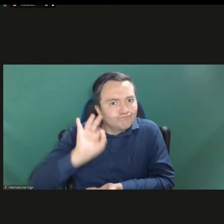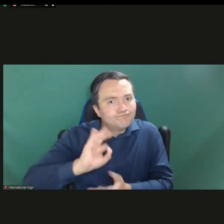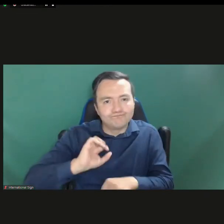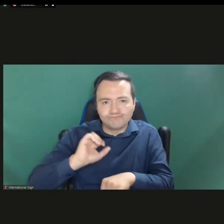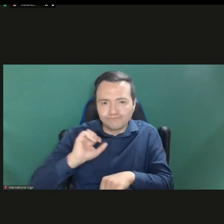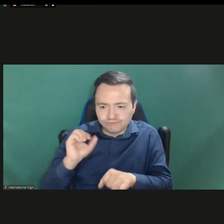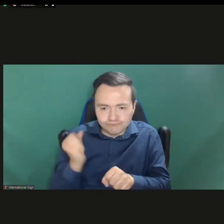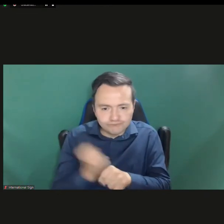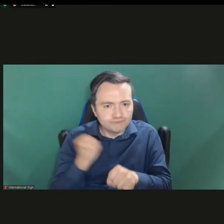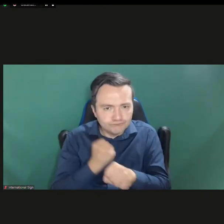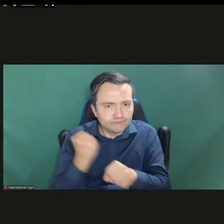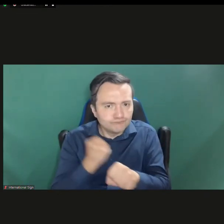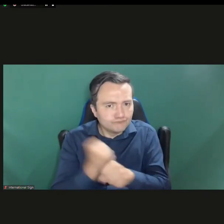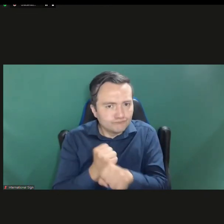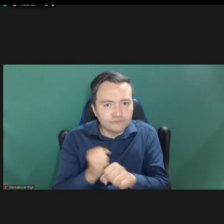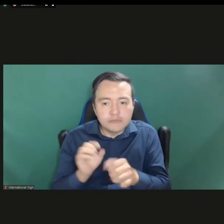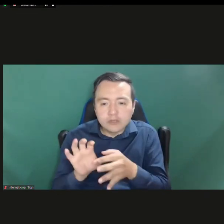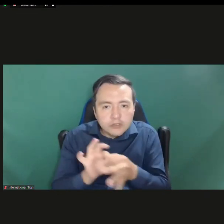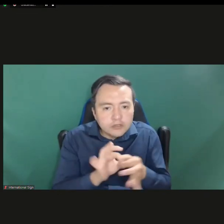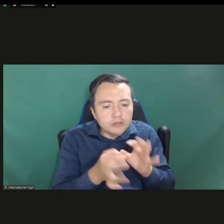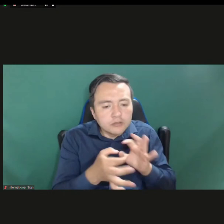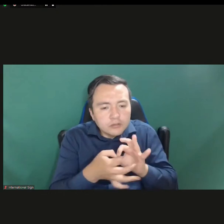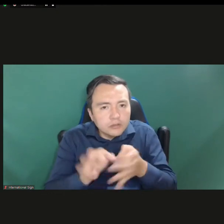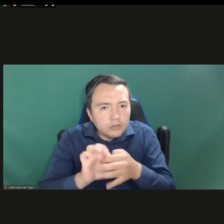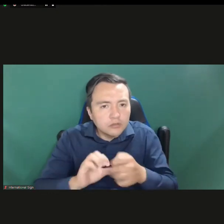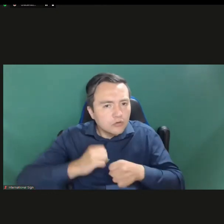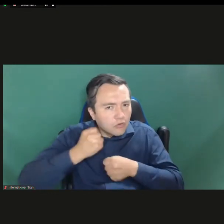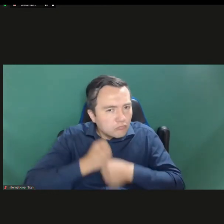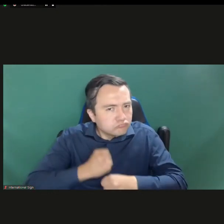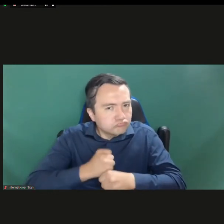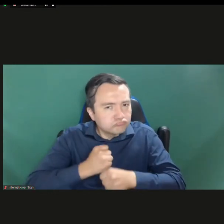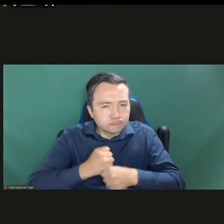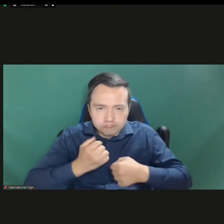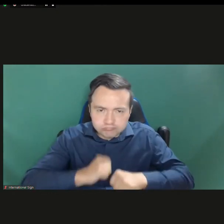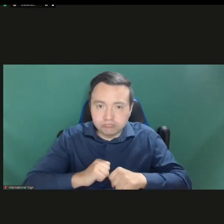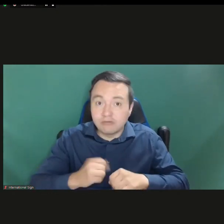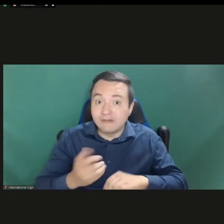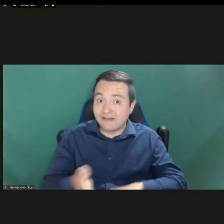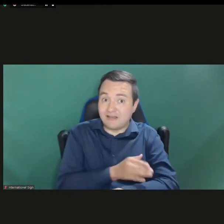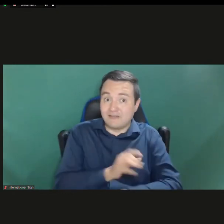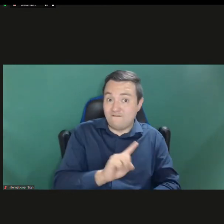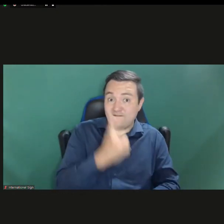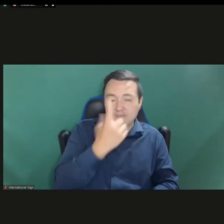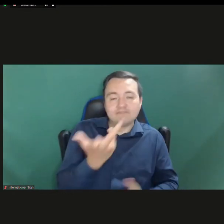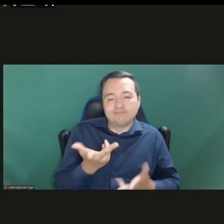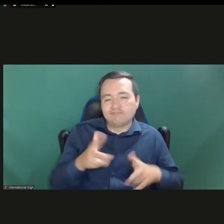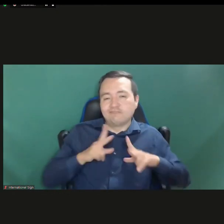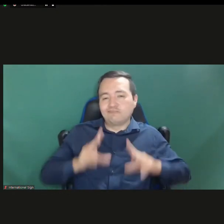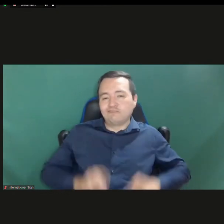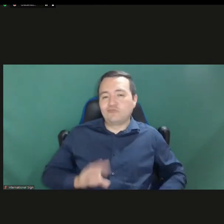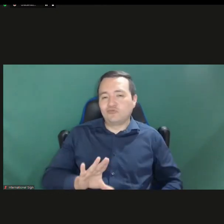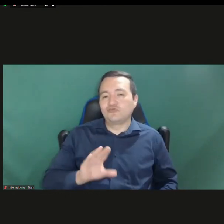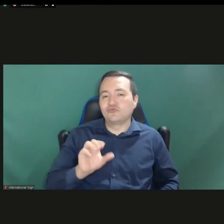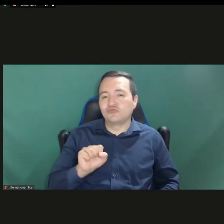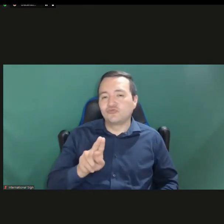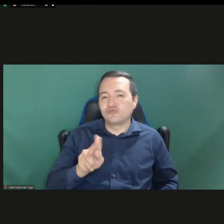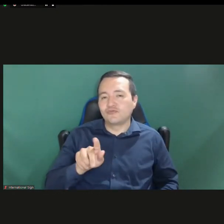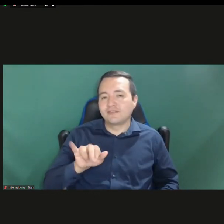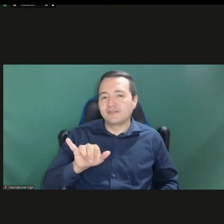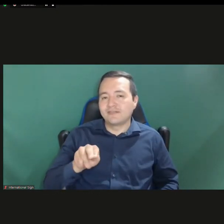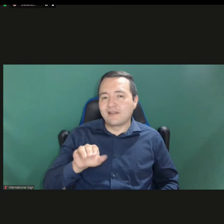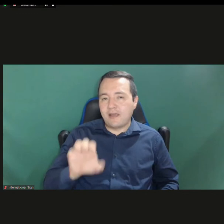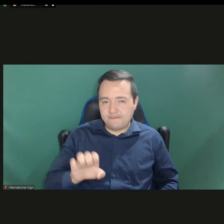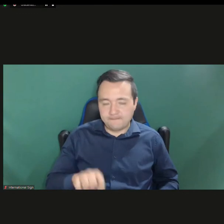complementar esfuerzos hemos tenido más temprano a la participación del ministro de salud de surinam del director del ministerio de